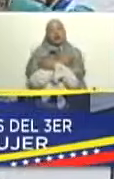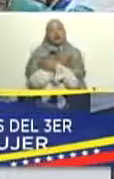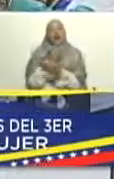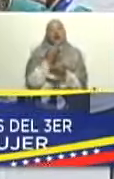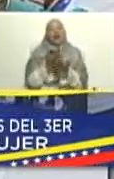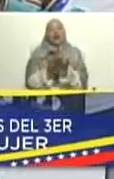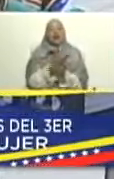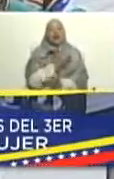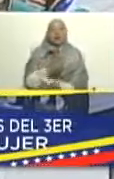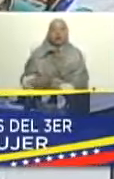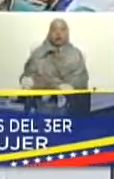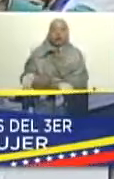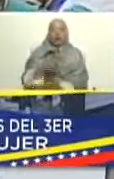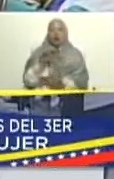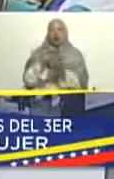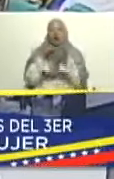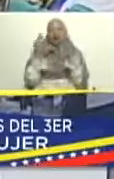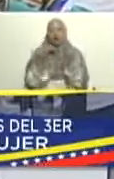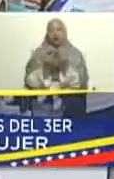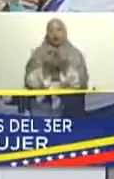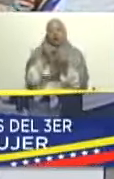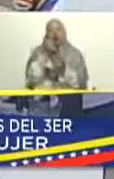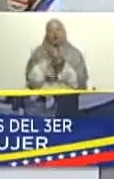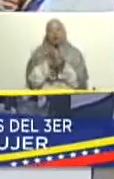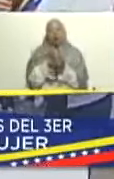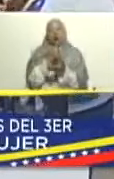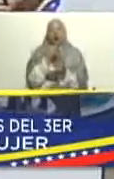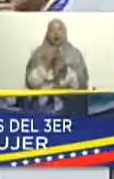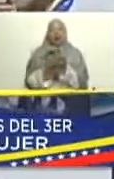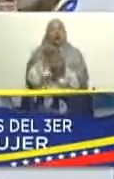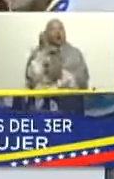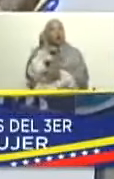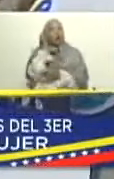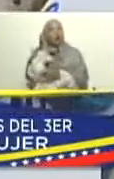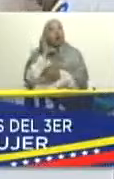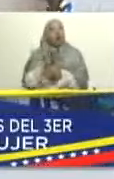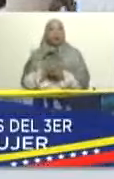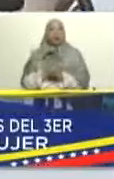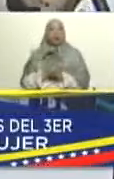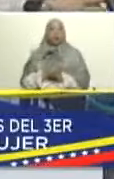Bueno, que Dios bendiga a tu familia. Amén. Credit Mujer, avanzando.